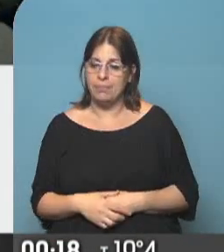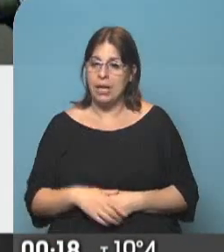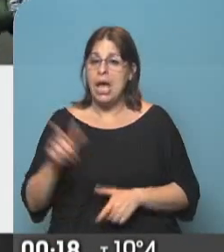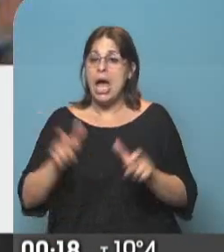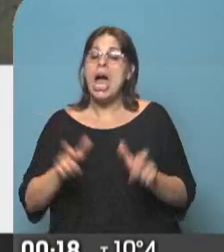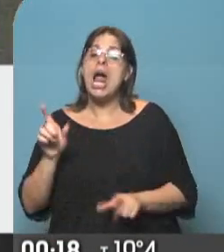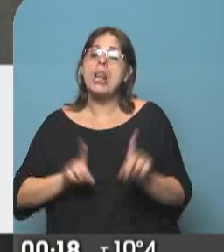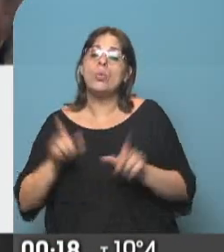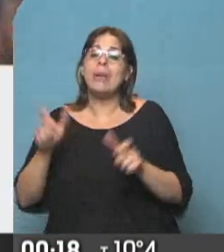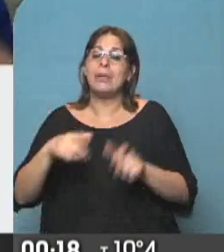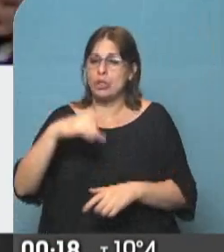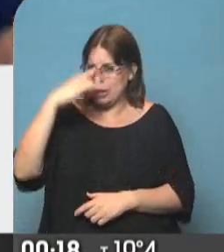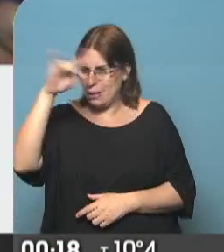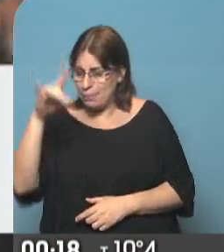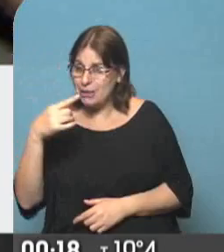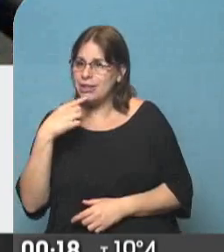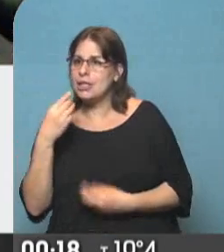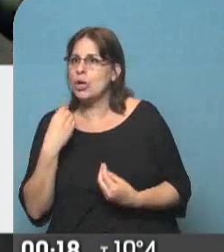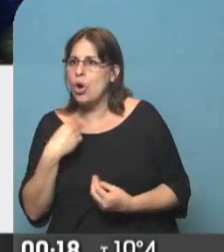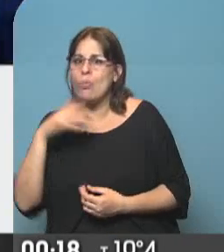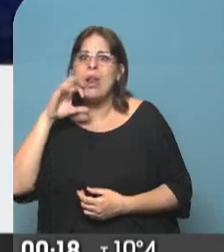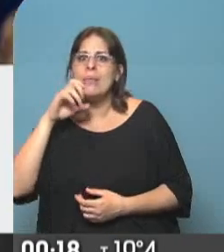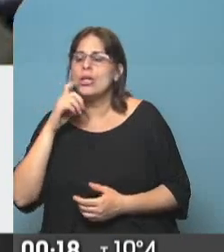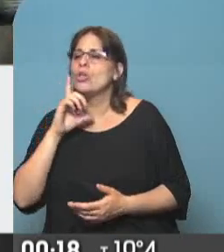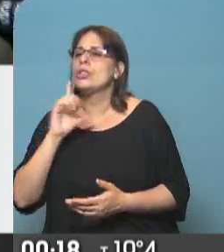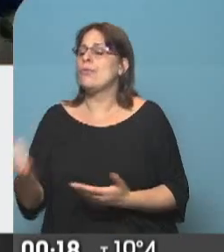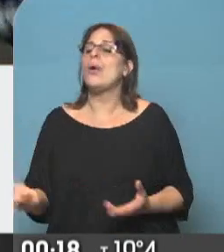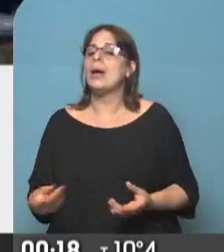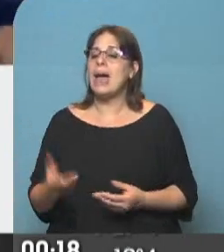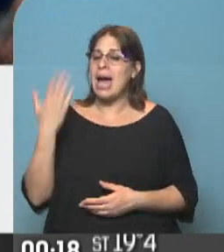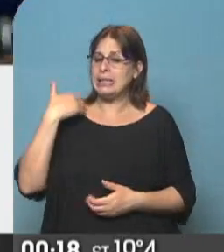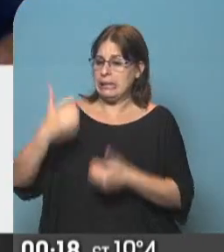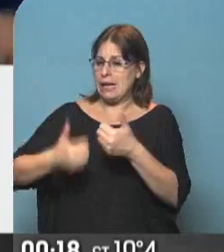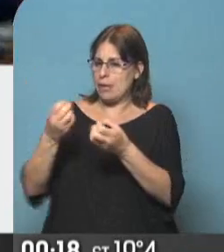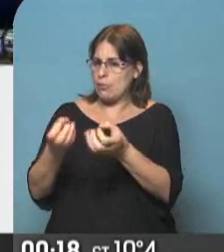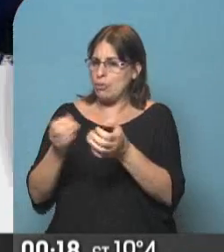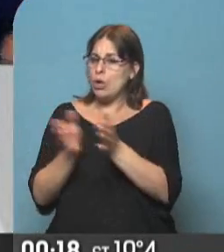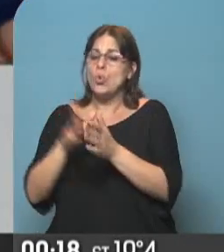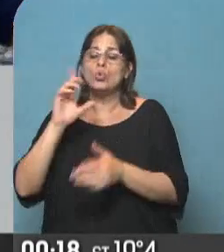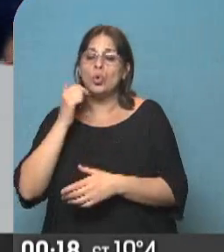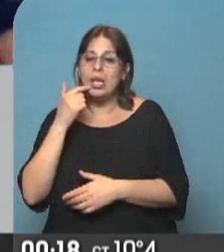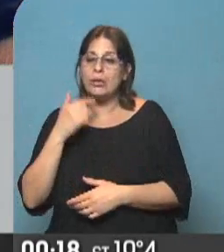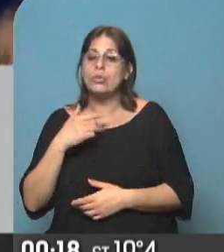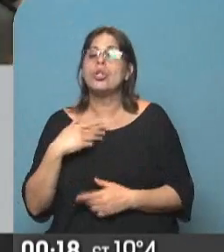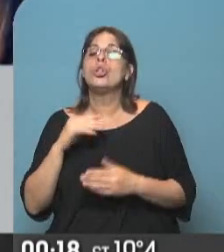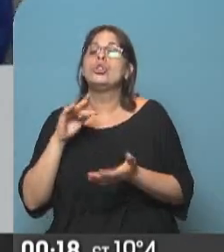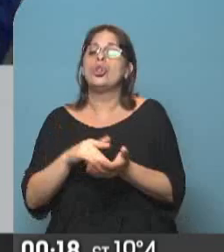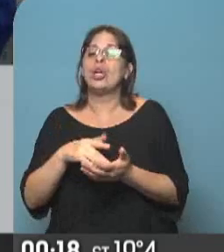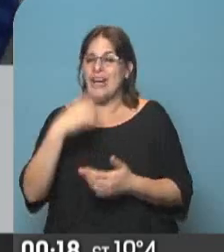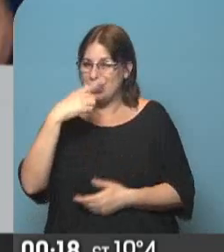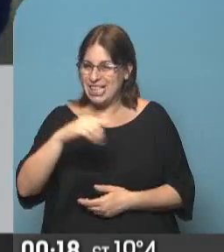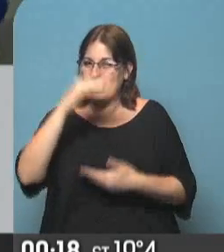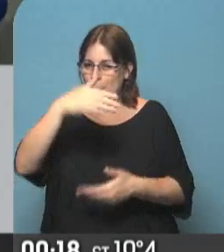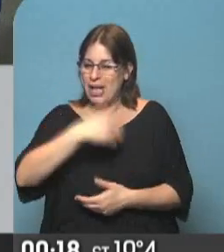hinchas de Independiente y nos dicen, ¿cómo dejamos escapar al Mirón, que hizo tan buena campaña ahora con Lanús y lo puso en la final de la Libertadores?